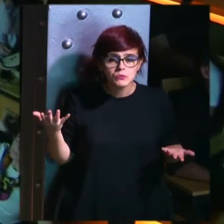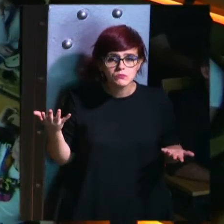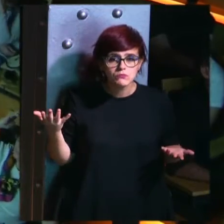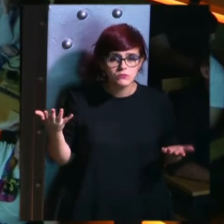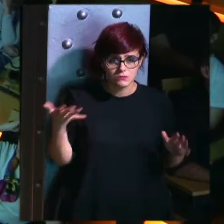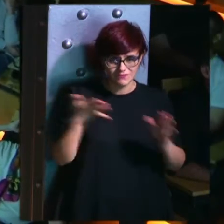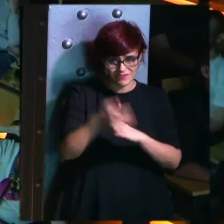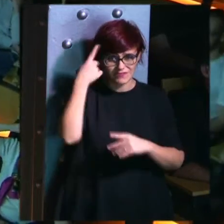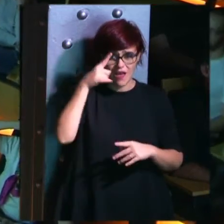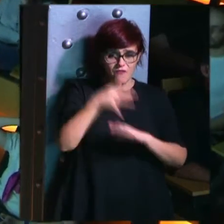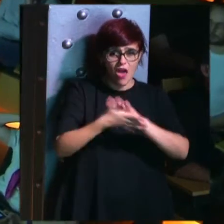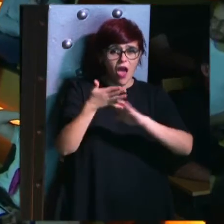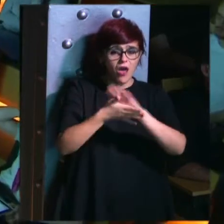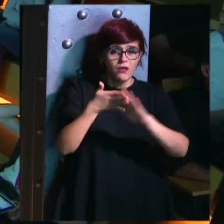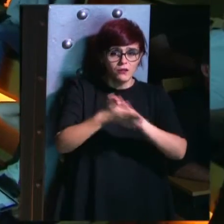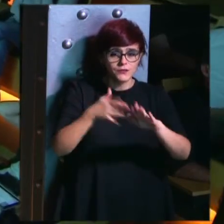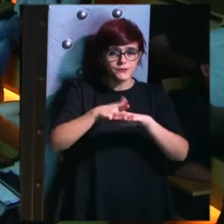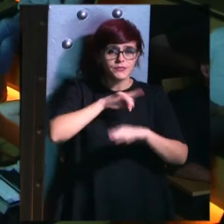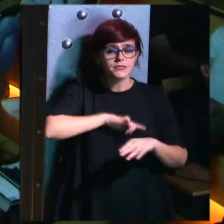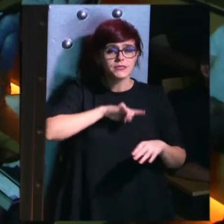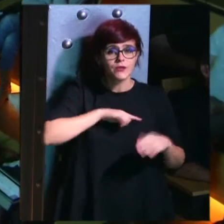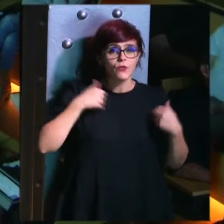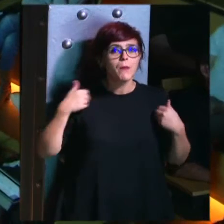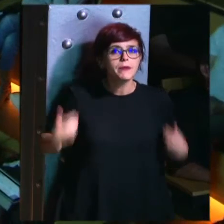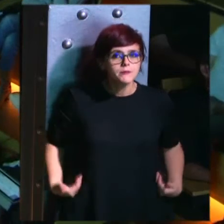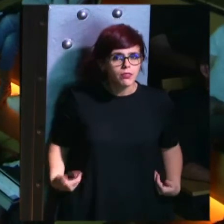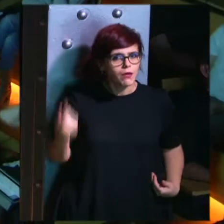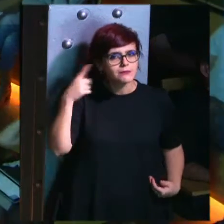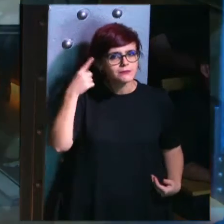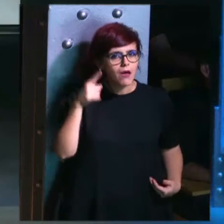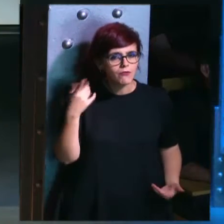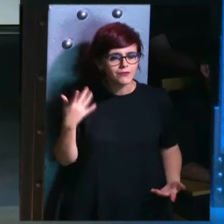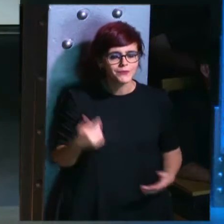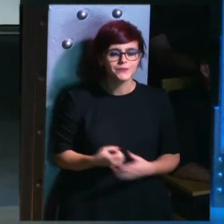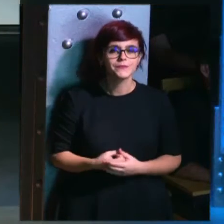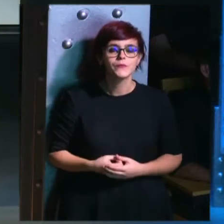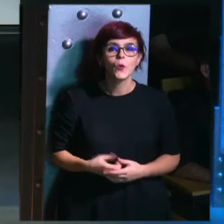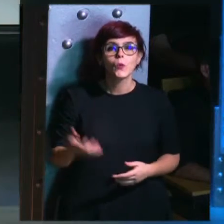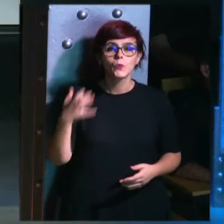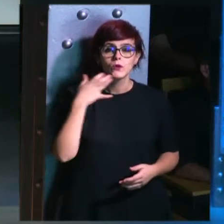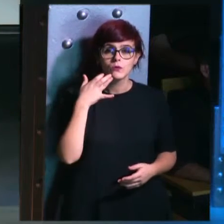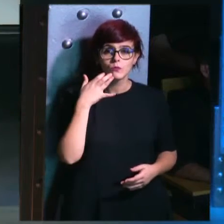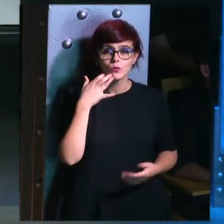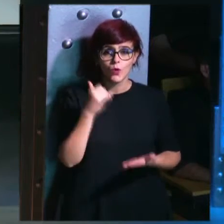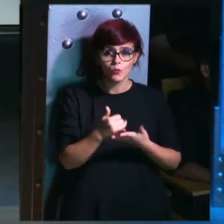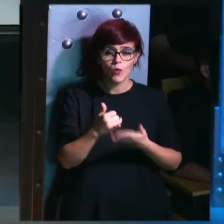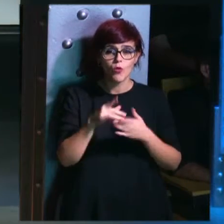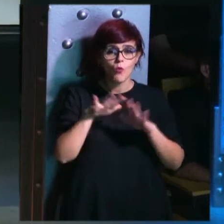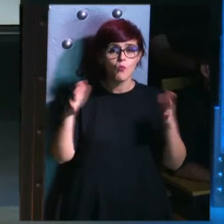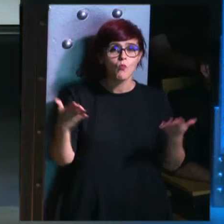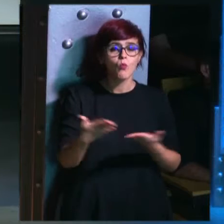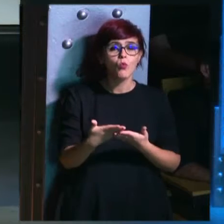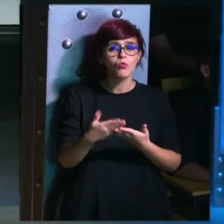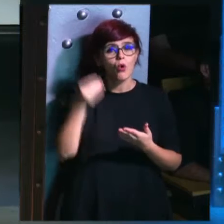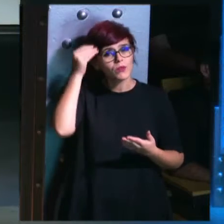que sabéis de lo que estamos hablando cuando hablamos de sensación de presencia, por ejemplo. ¿Y quién ha estado en mundos virtuales compartidos